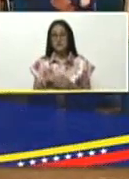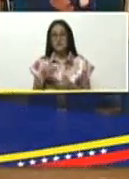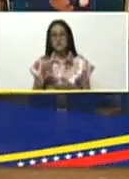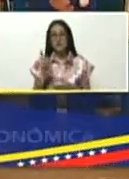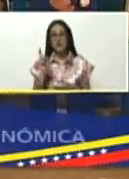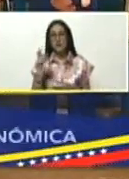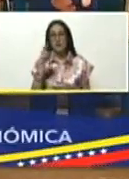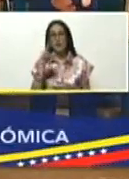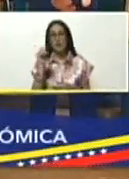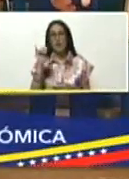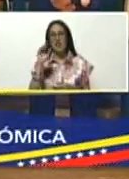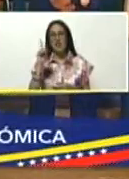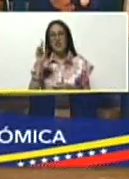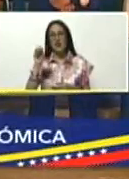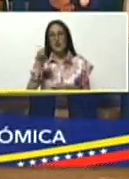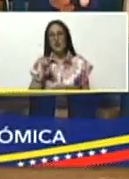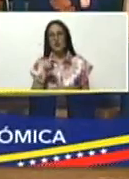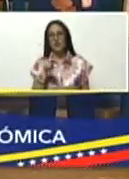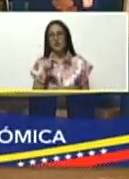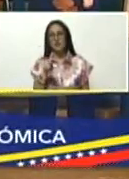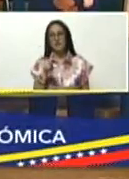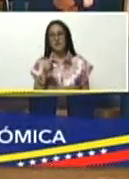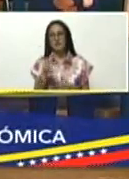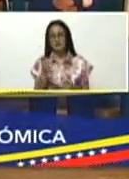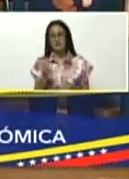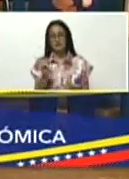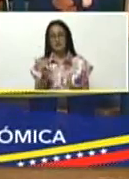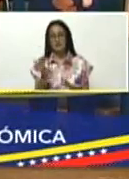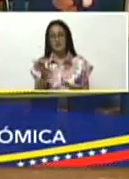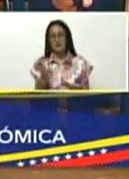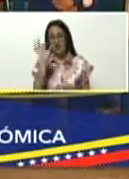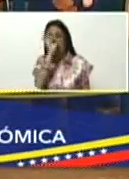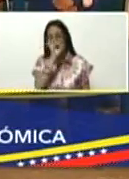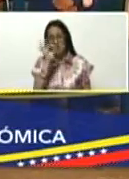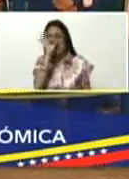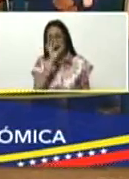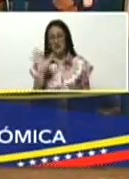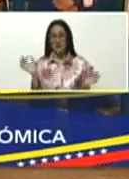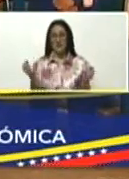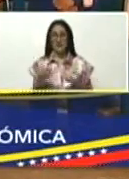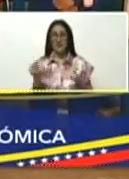Guaidó. Están apareciendo elementos asquerosos,